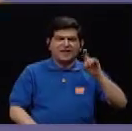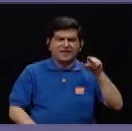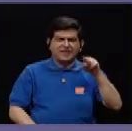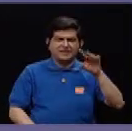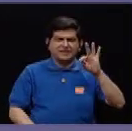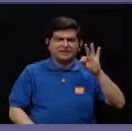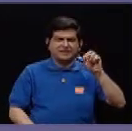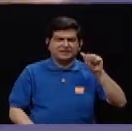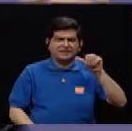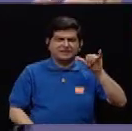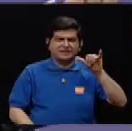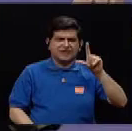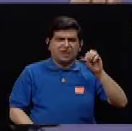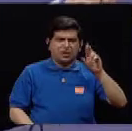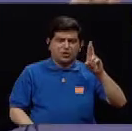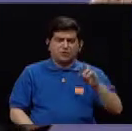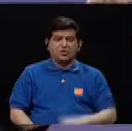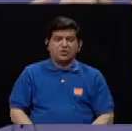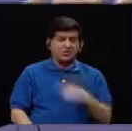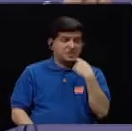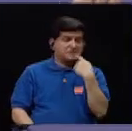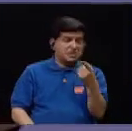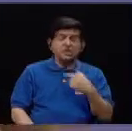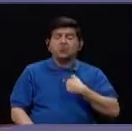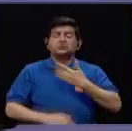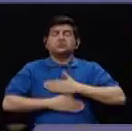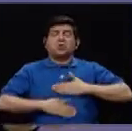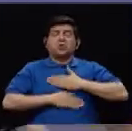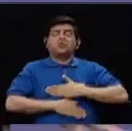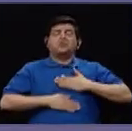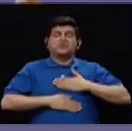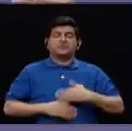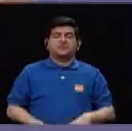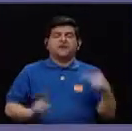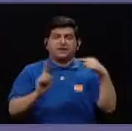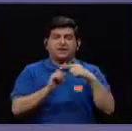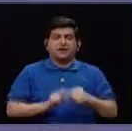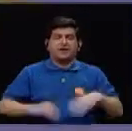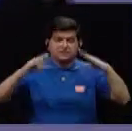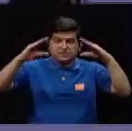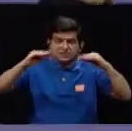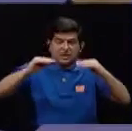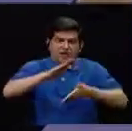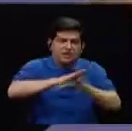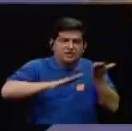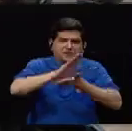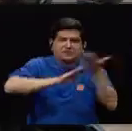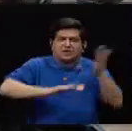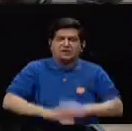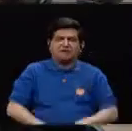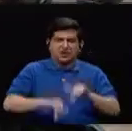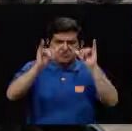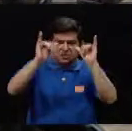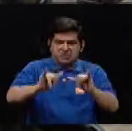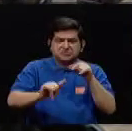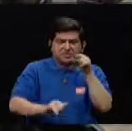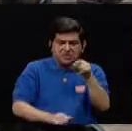y me quedé, ¿verdad?, apabullada. Que ella dijo, yo lo disfruto. Y lo disfrutó y hasta apagaron las luces y se fueron. Y la